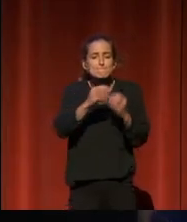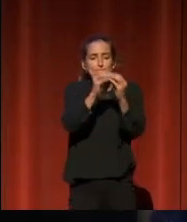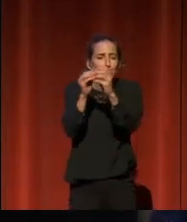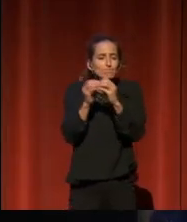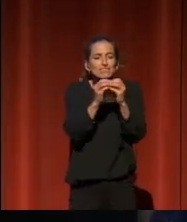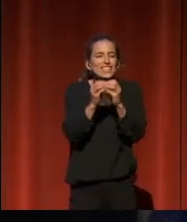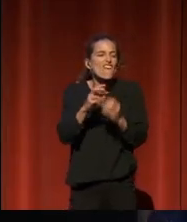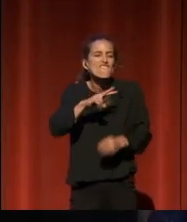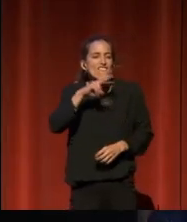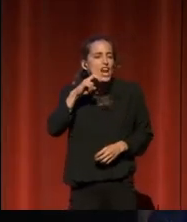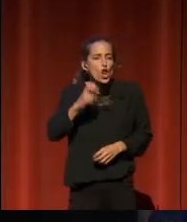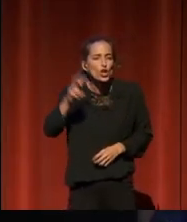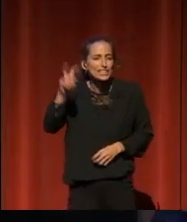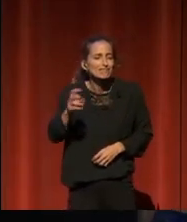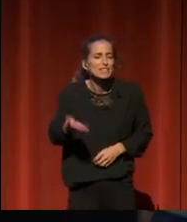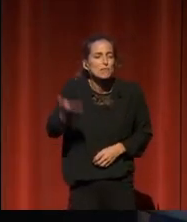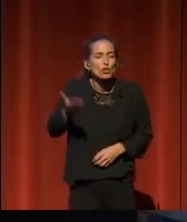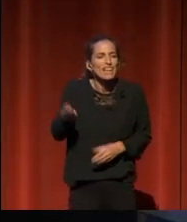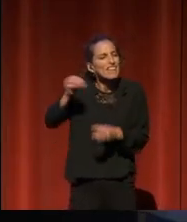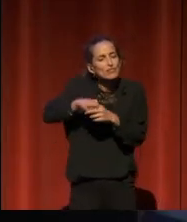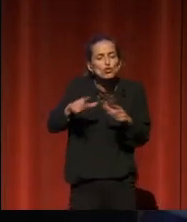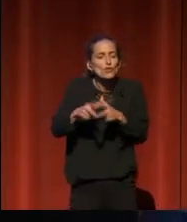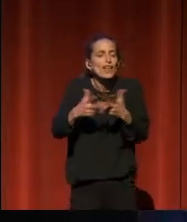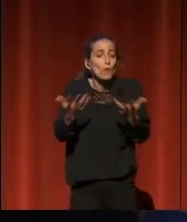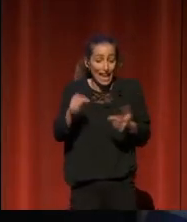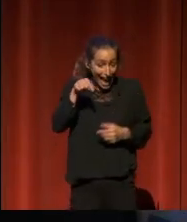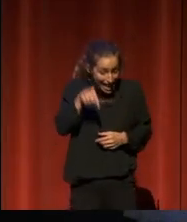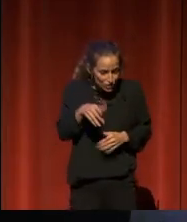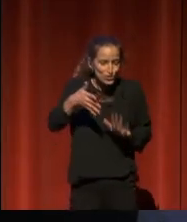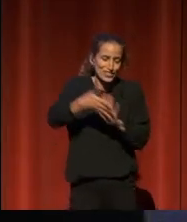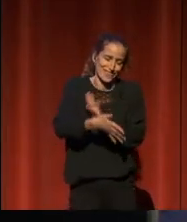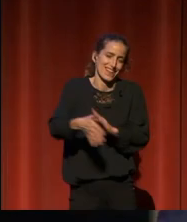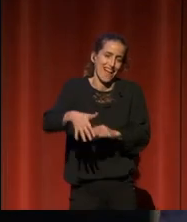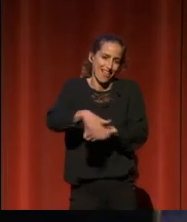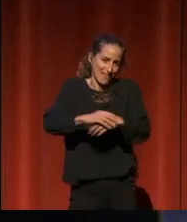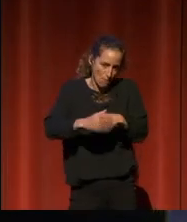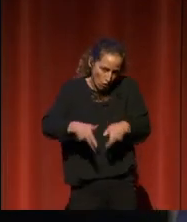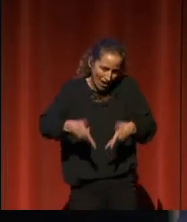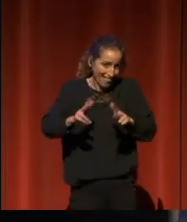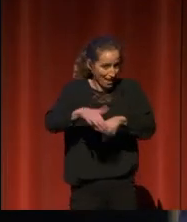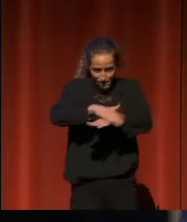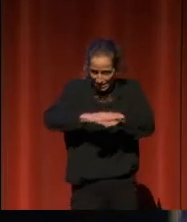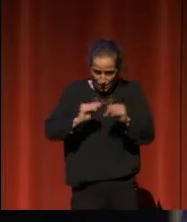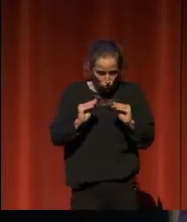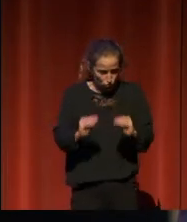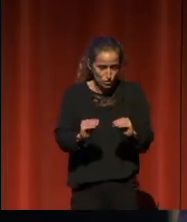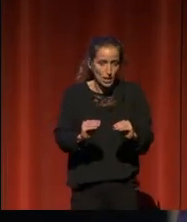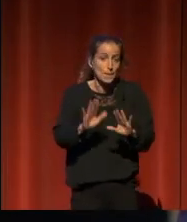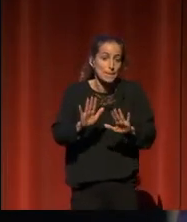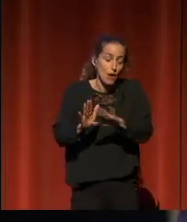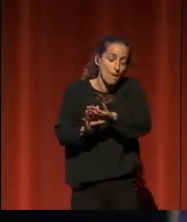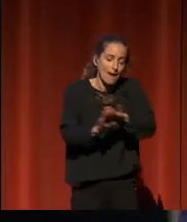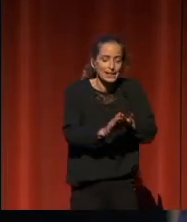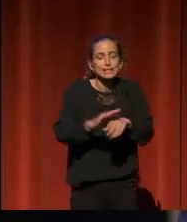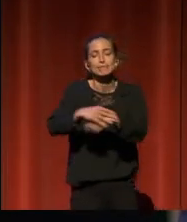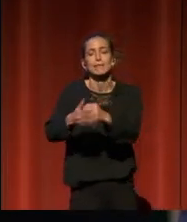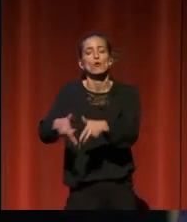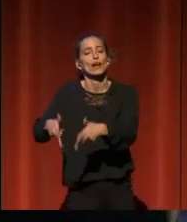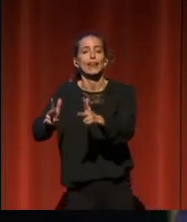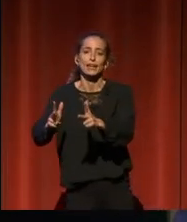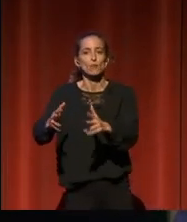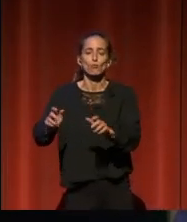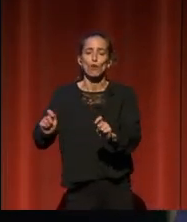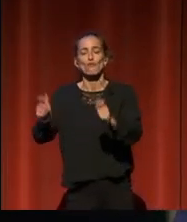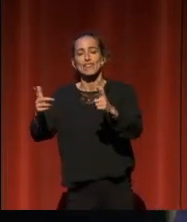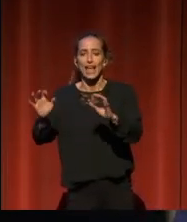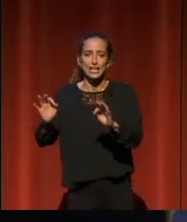sociedad Y esa es la base de la Democracia Pero por otro lado tenemos esa democracia formal có son las elecciones